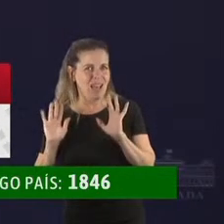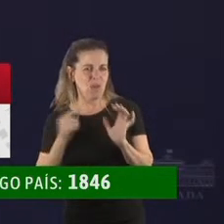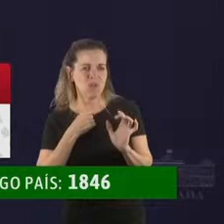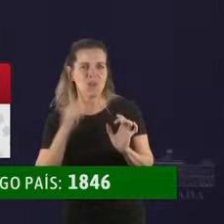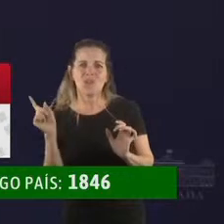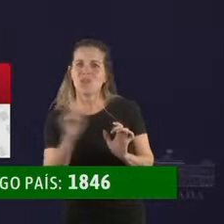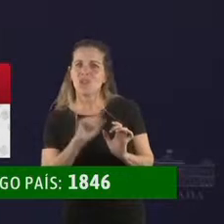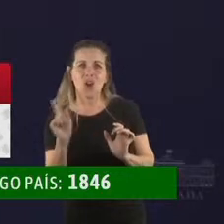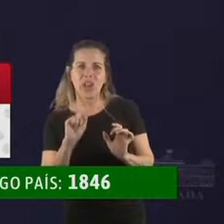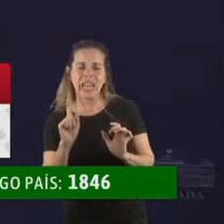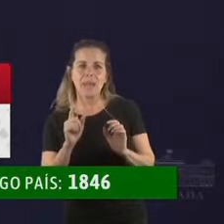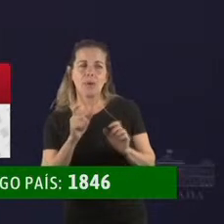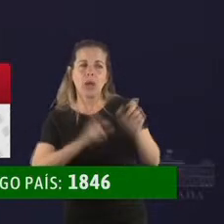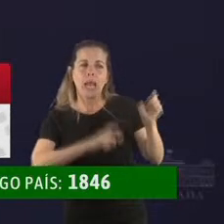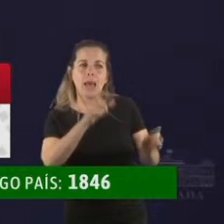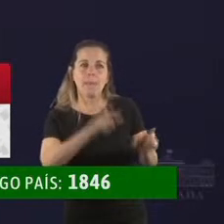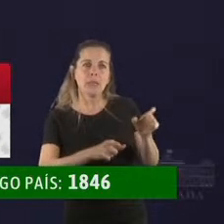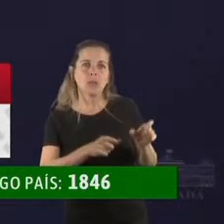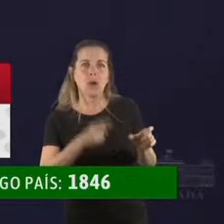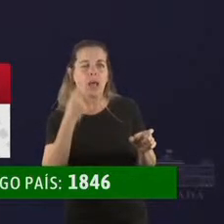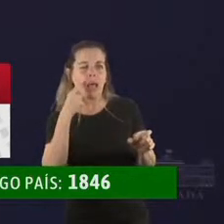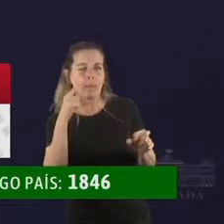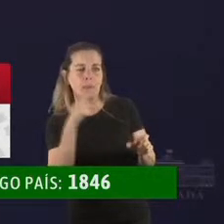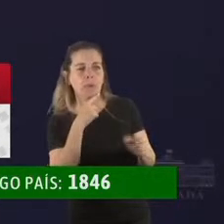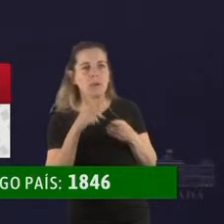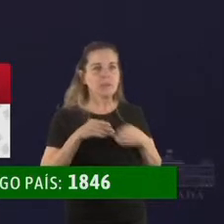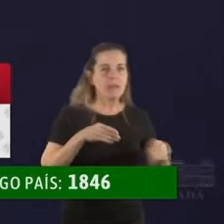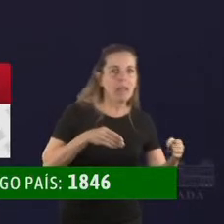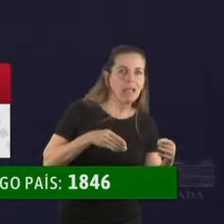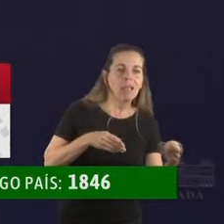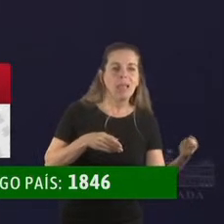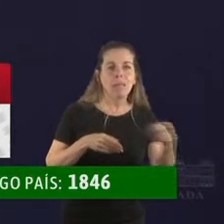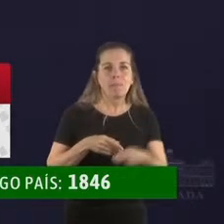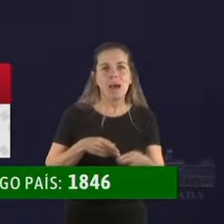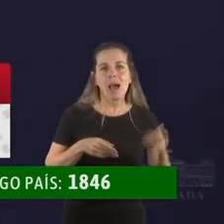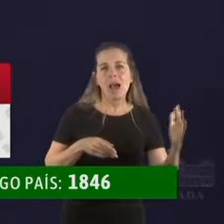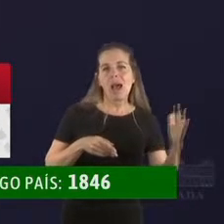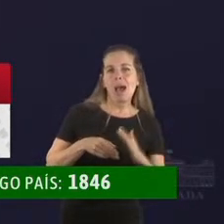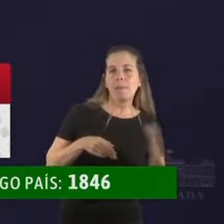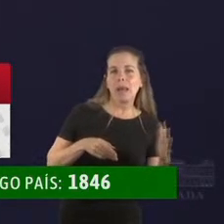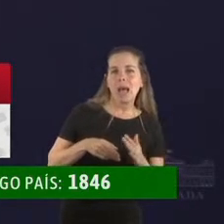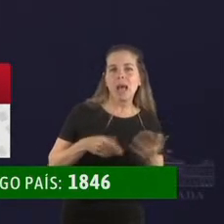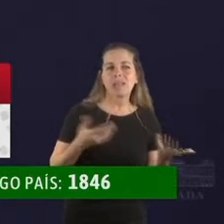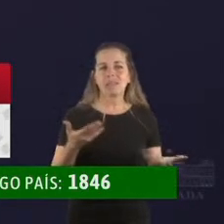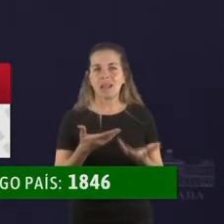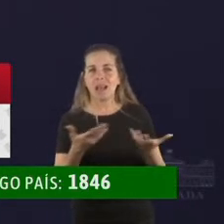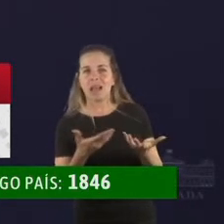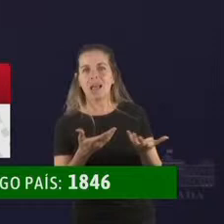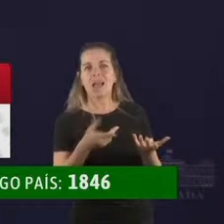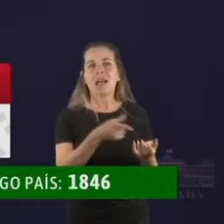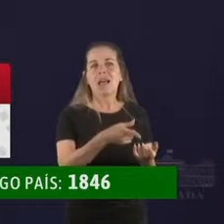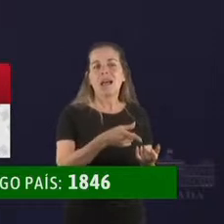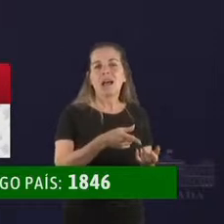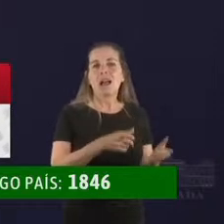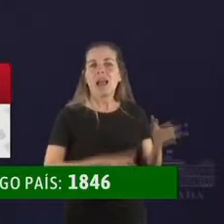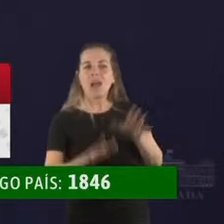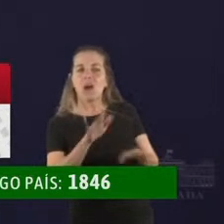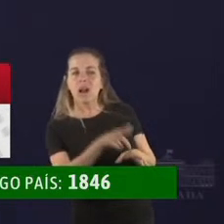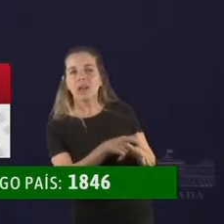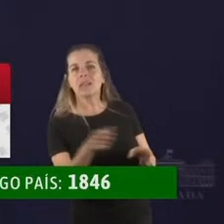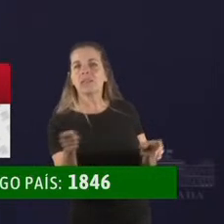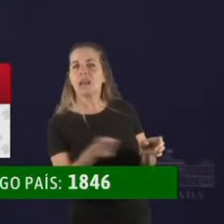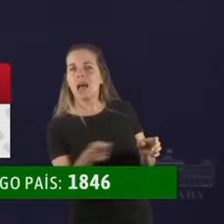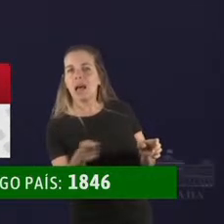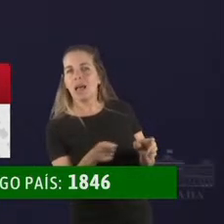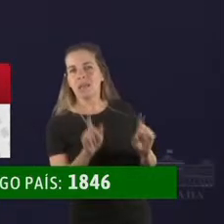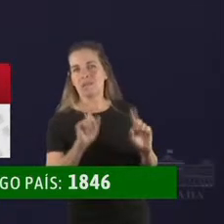el puntero el intermediario el el dueño de la organización o quien sea en el